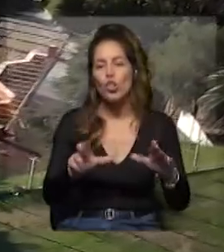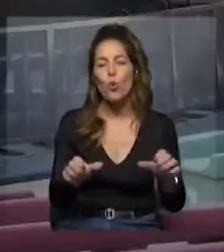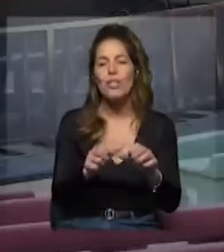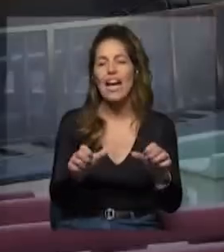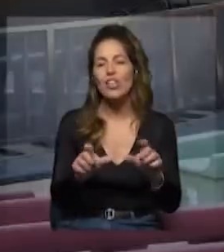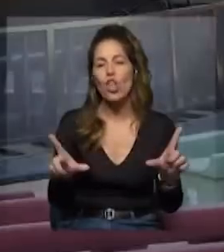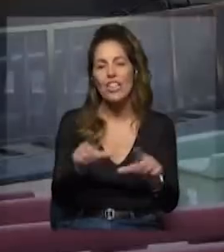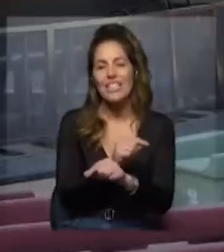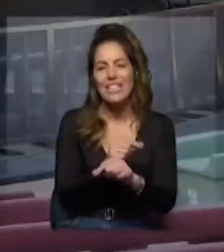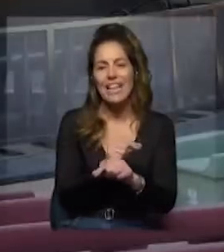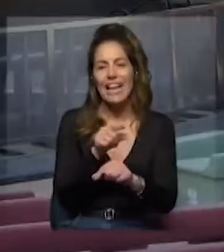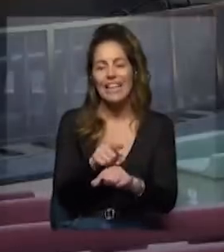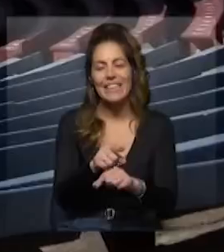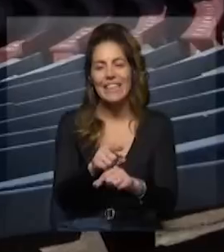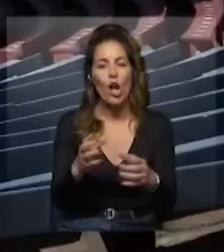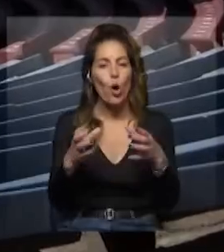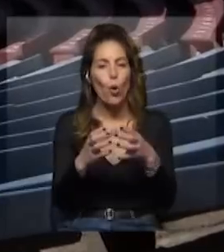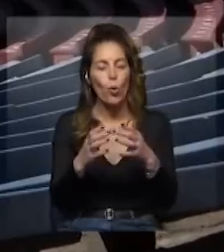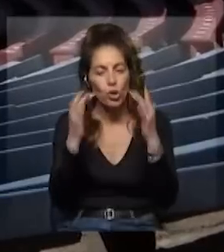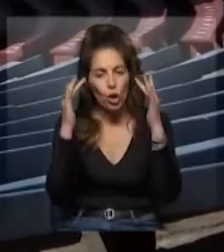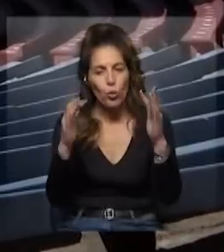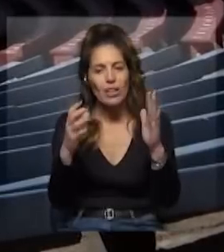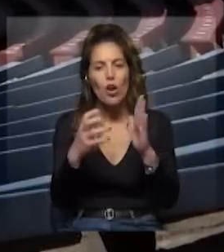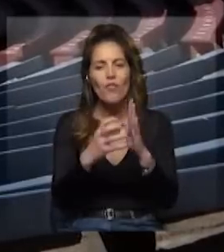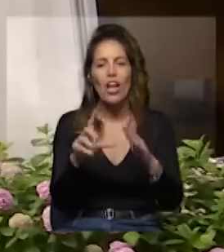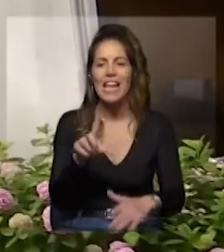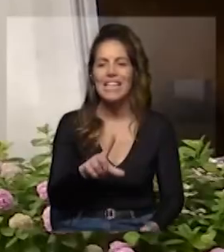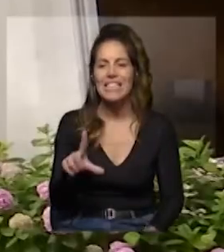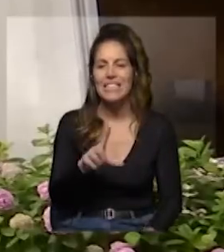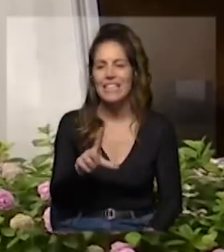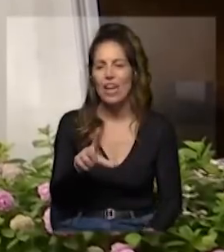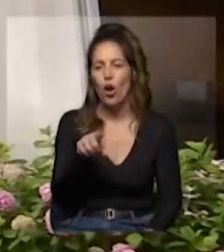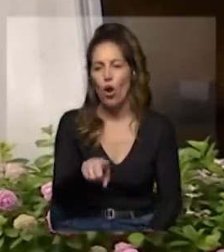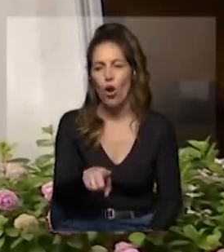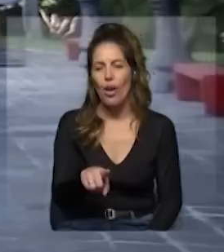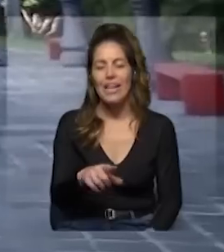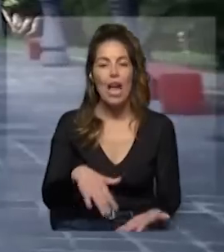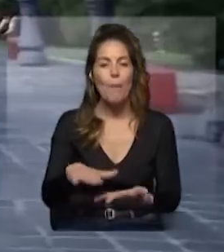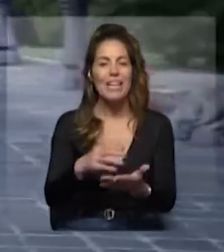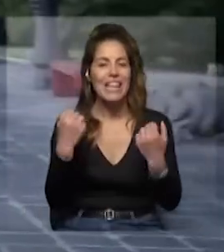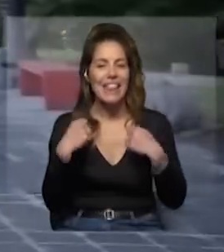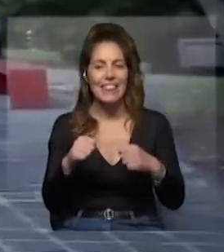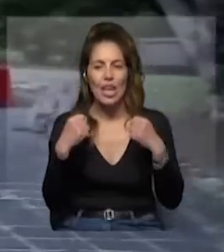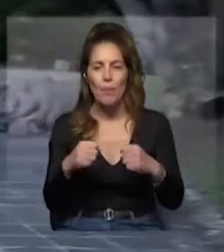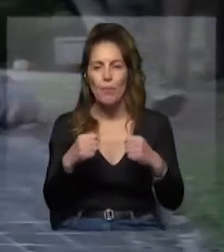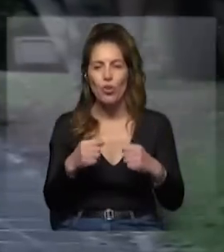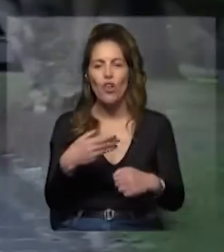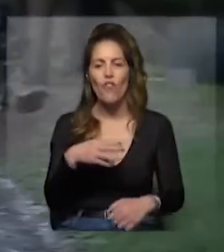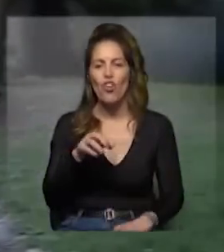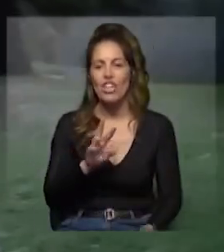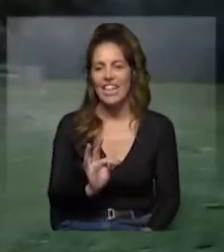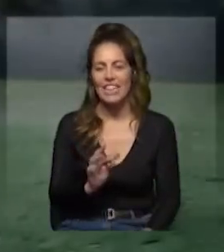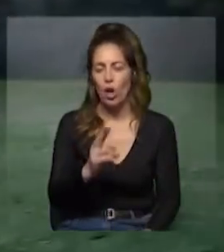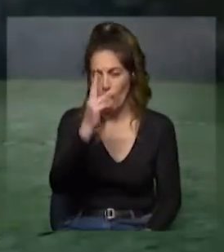declarará Al conjunto educativo compuesto por el emblemático Liceo Daniel Armand gón y la plaza de deportes Juan Alberto bonet como